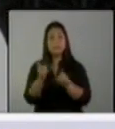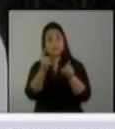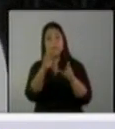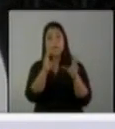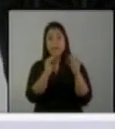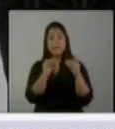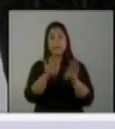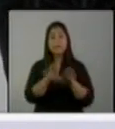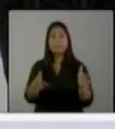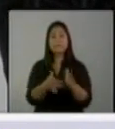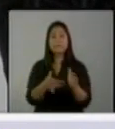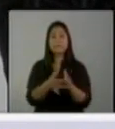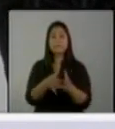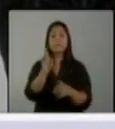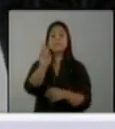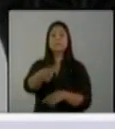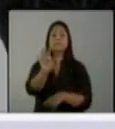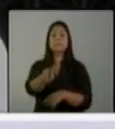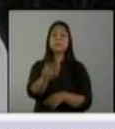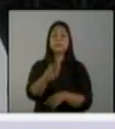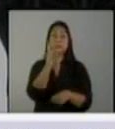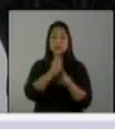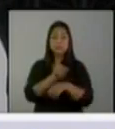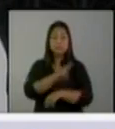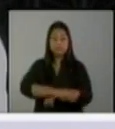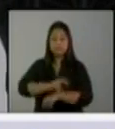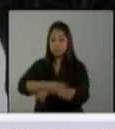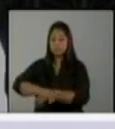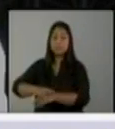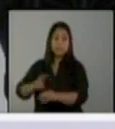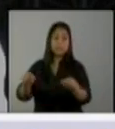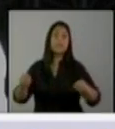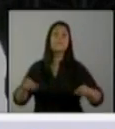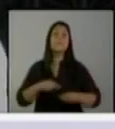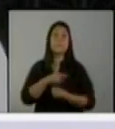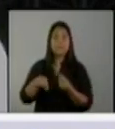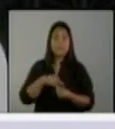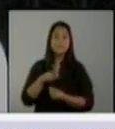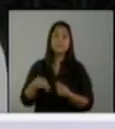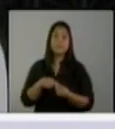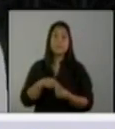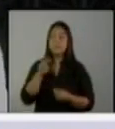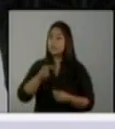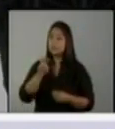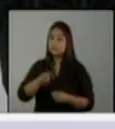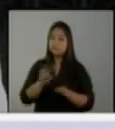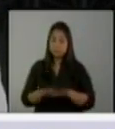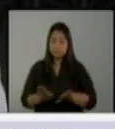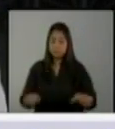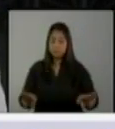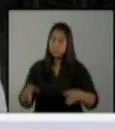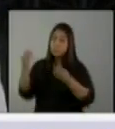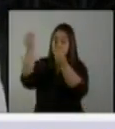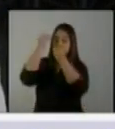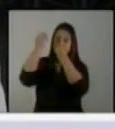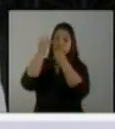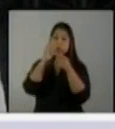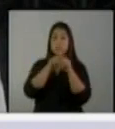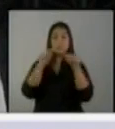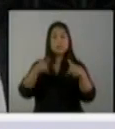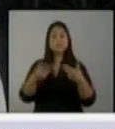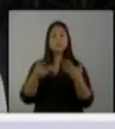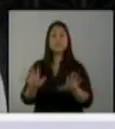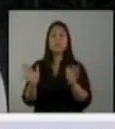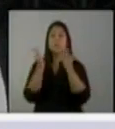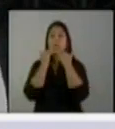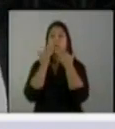es, necesitamos estimular la agricultura familiar. Y necesitamos que los niños empiecen a recibir también ya